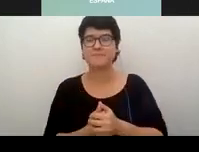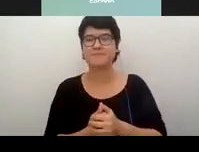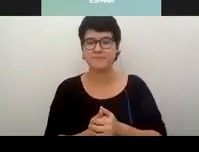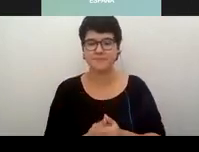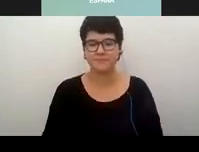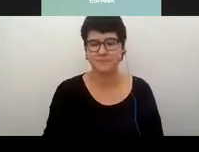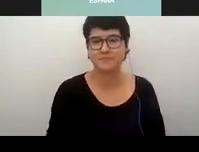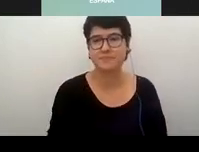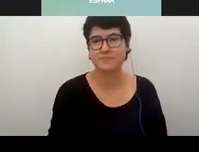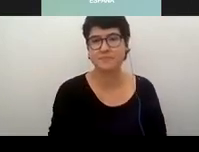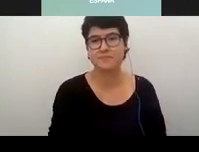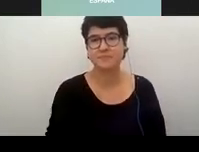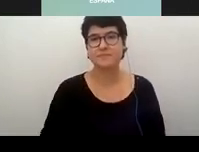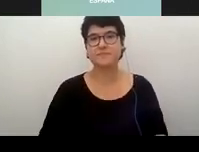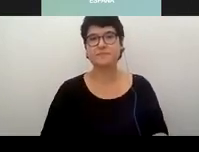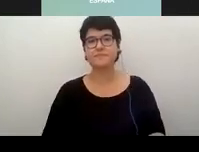Un momentito.